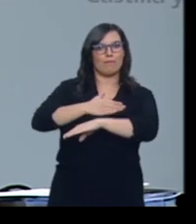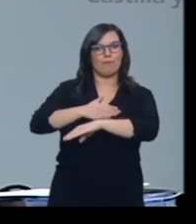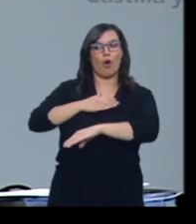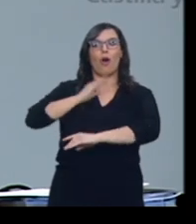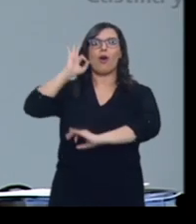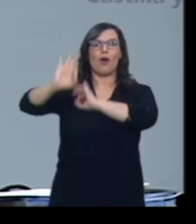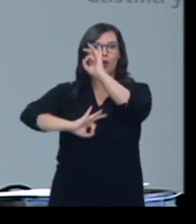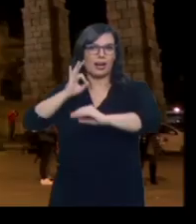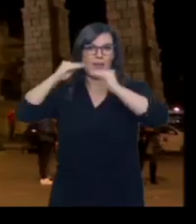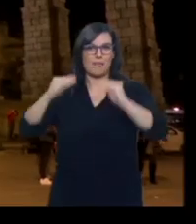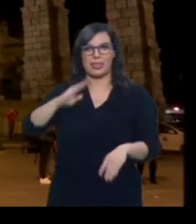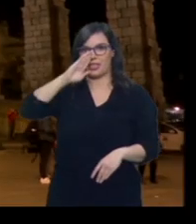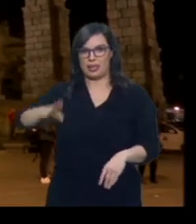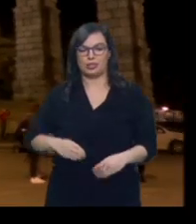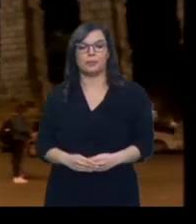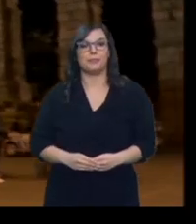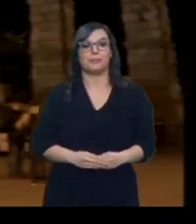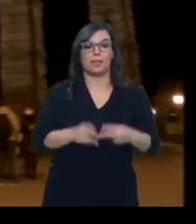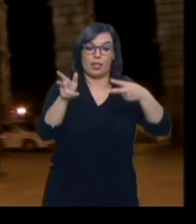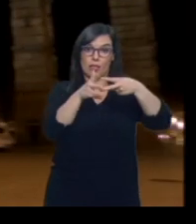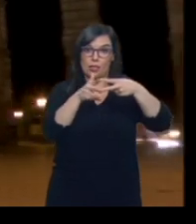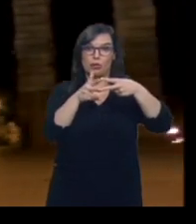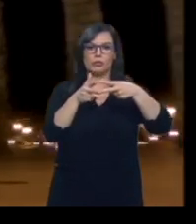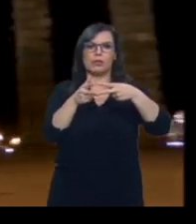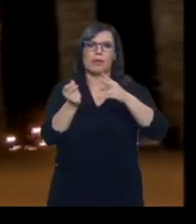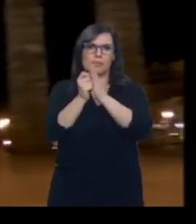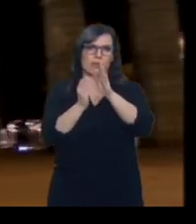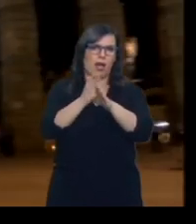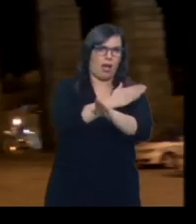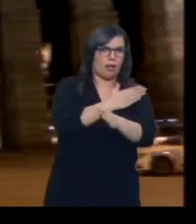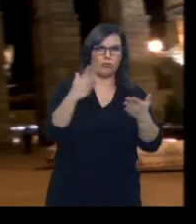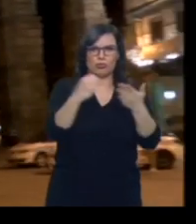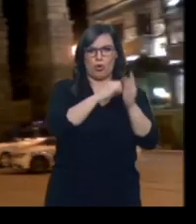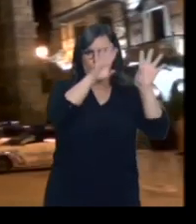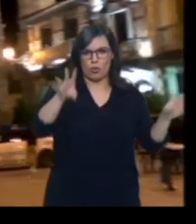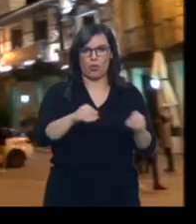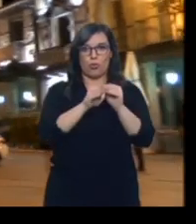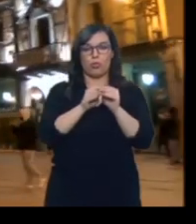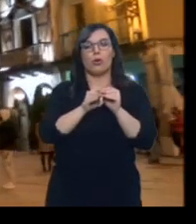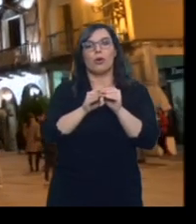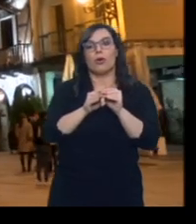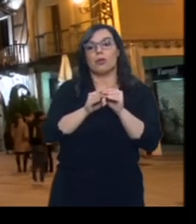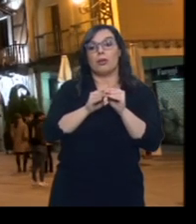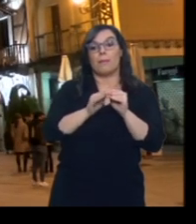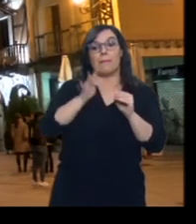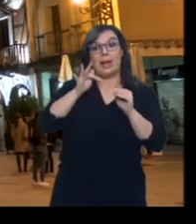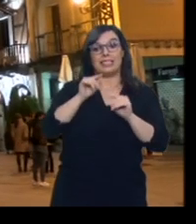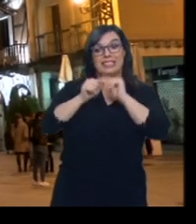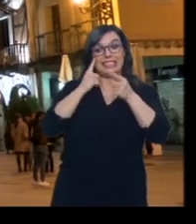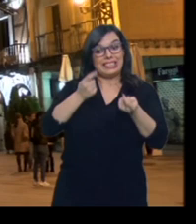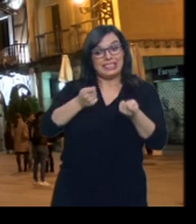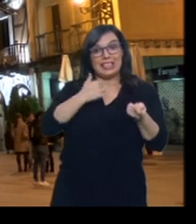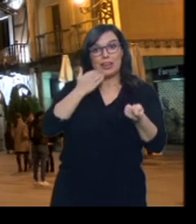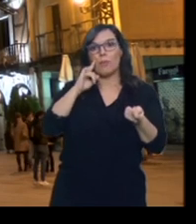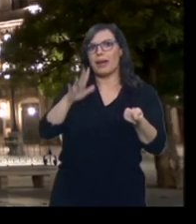intervención mucho más directa. Ambas medidas, junto con las que ya están en marcha y el aplanamiento de la curva, alejan de momento el confinamiento